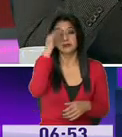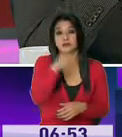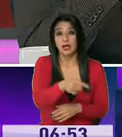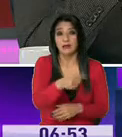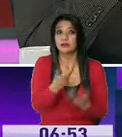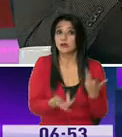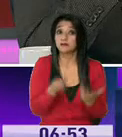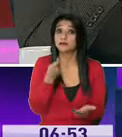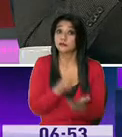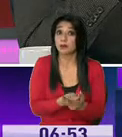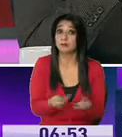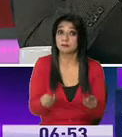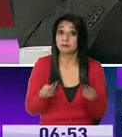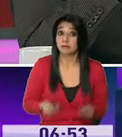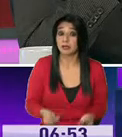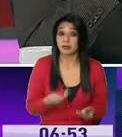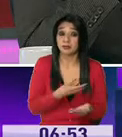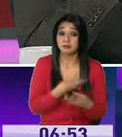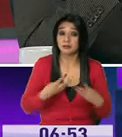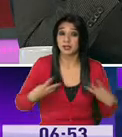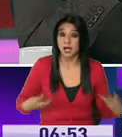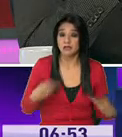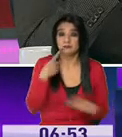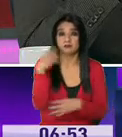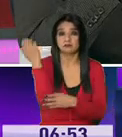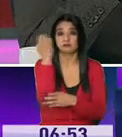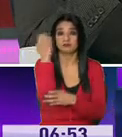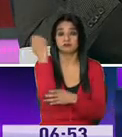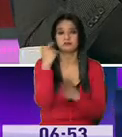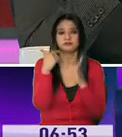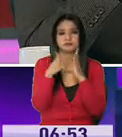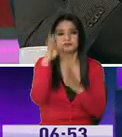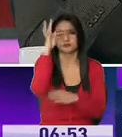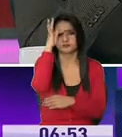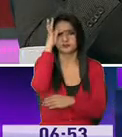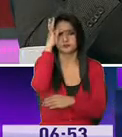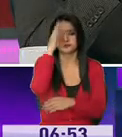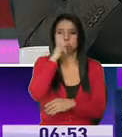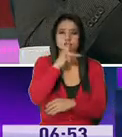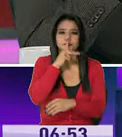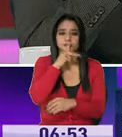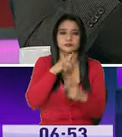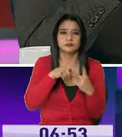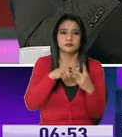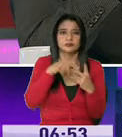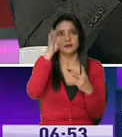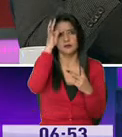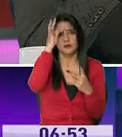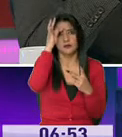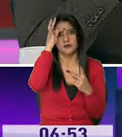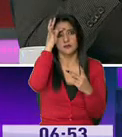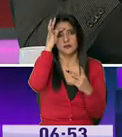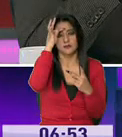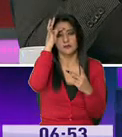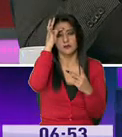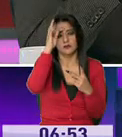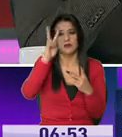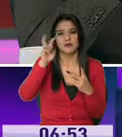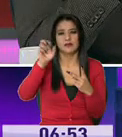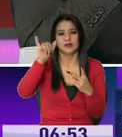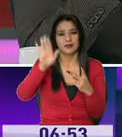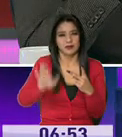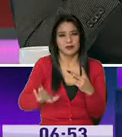porque ciertamente en esta época los precios pueden estar modificados por las necesidades mundiales. Pero una cosa es que existan alteraciones en los precios en la ley de